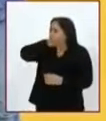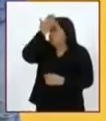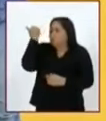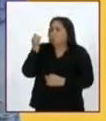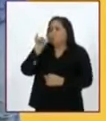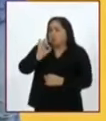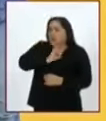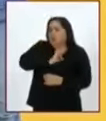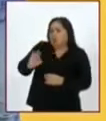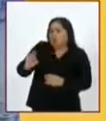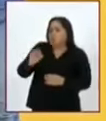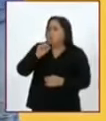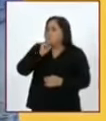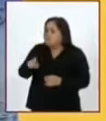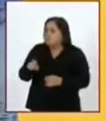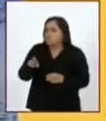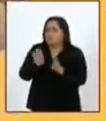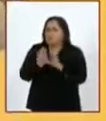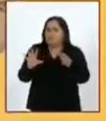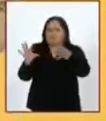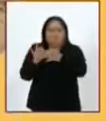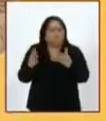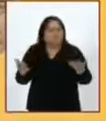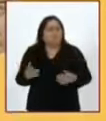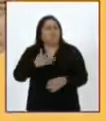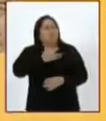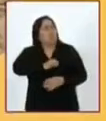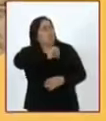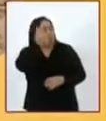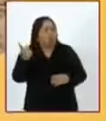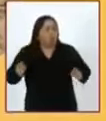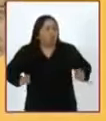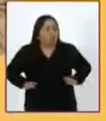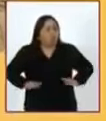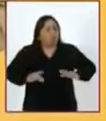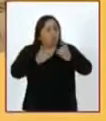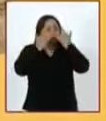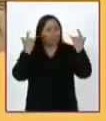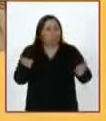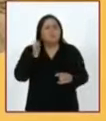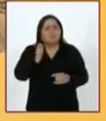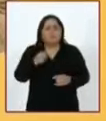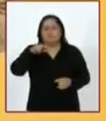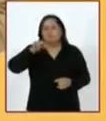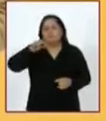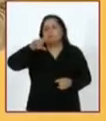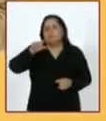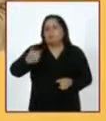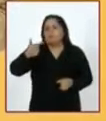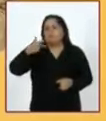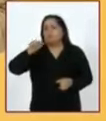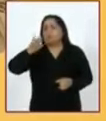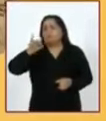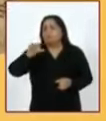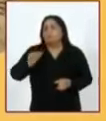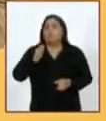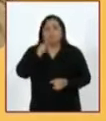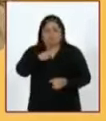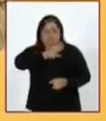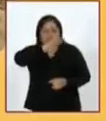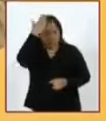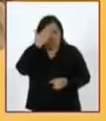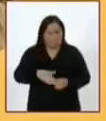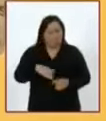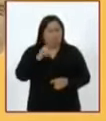ser empleadas con fines educativos. Otro tipo de historieta es la novela gráfica. ¿Sabían que este formato